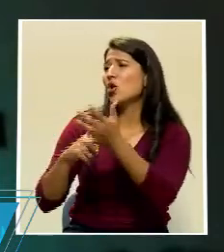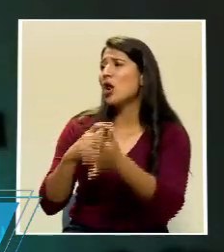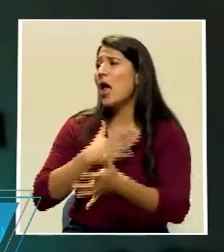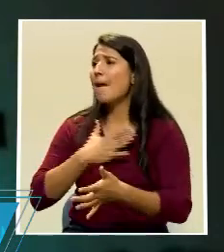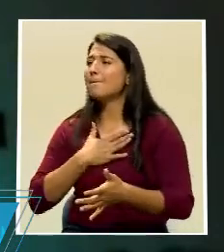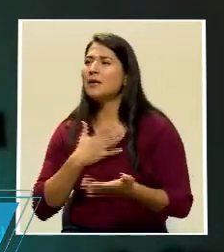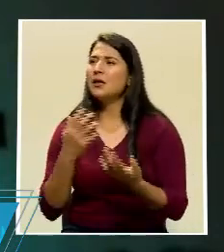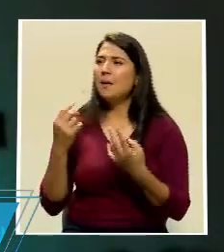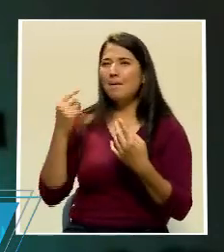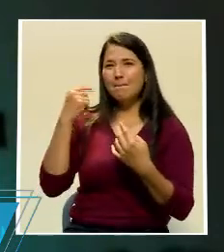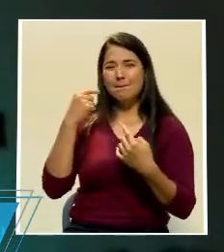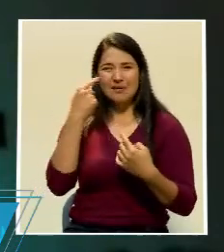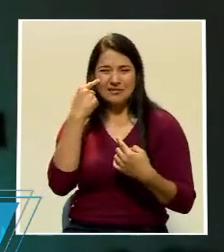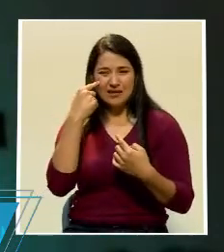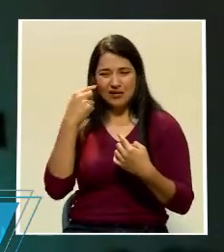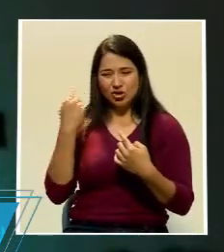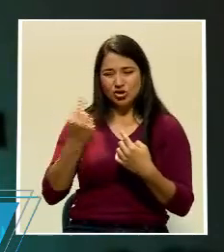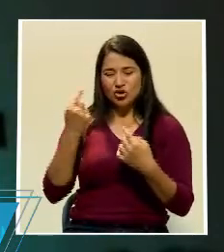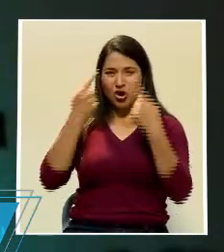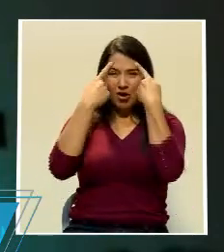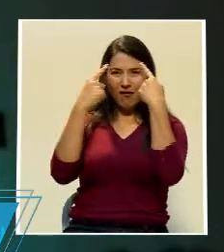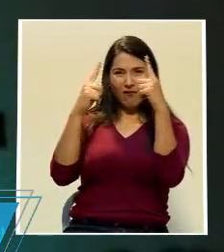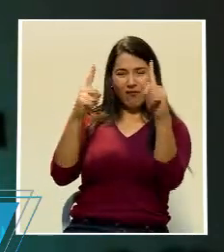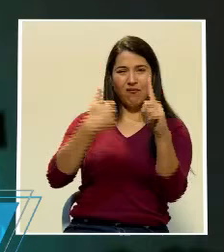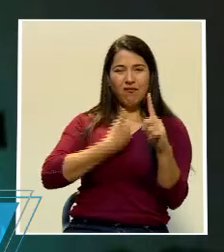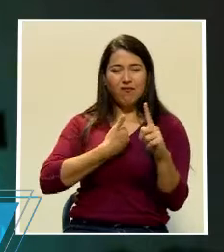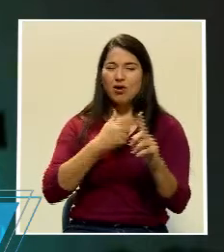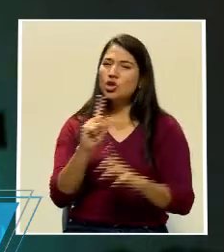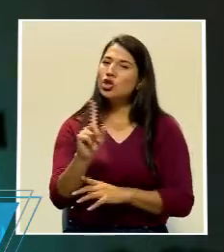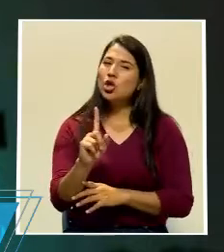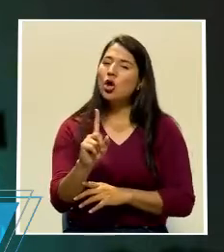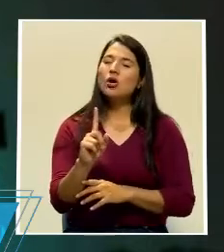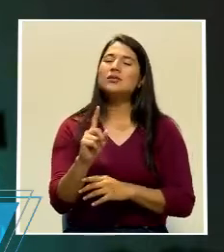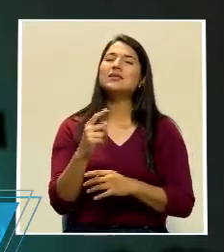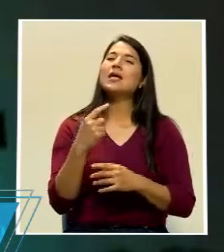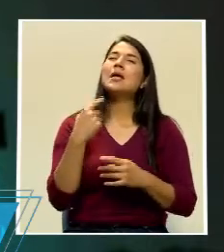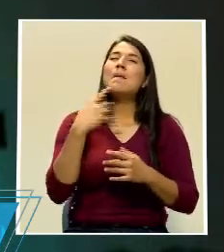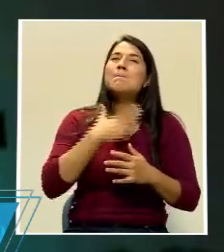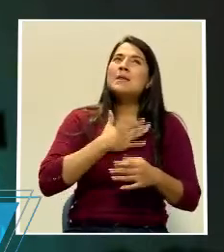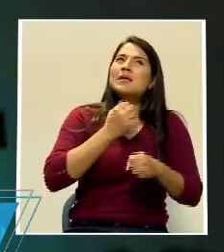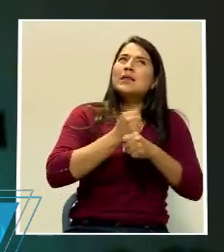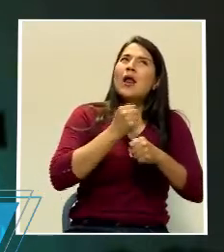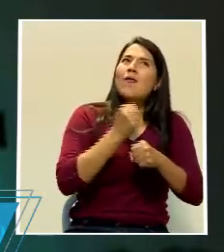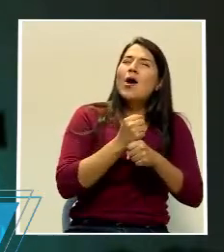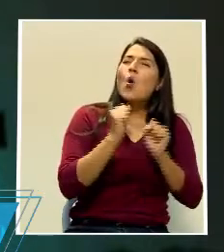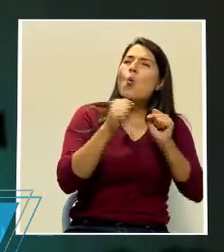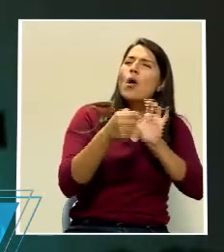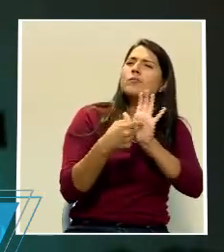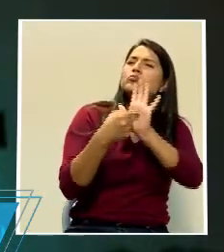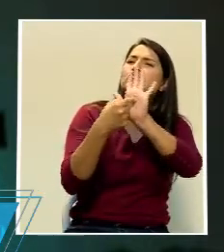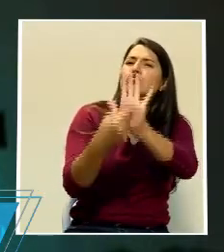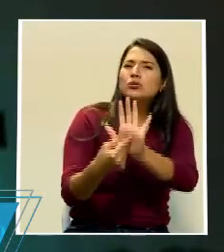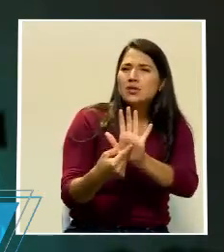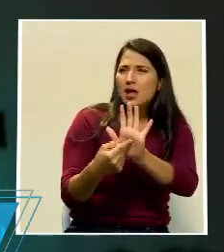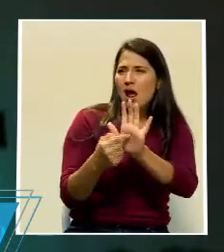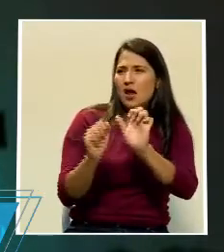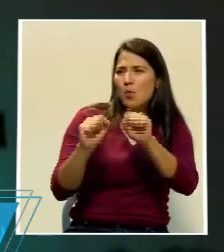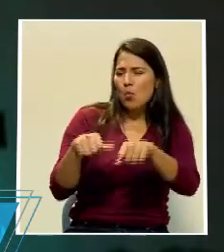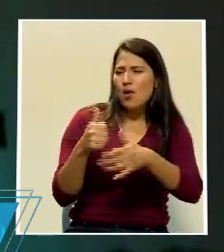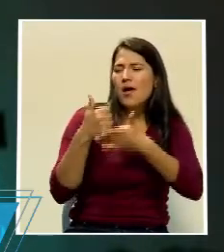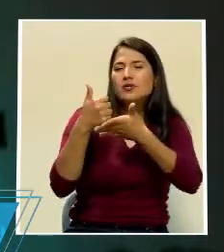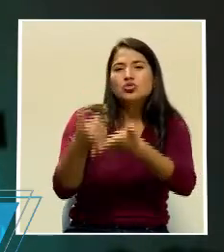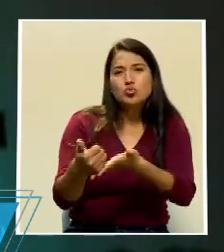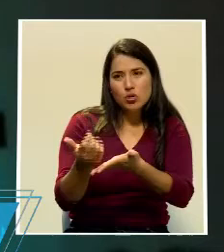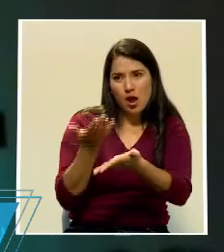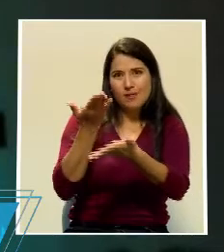que aportar y lo que estamos haciendo va a tener una utilidad dentro de la sociedad. Para mí eso es como lo vital y